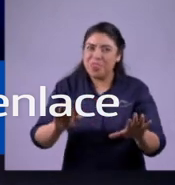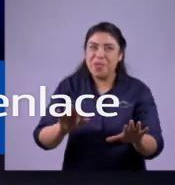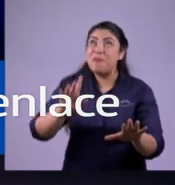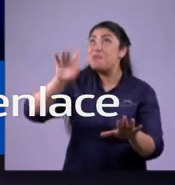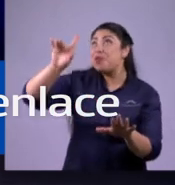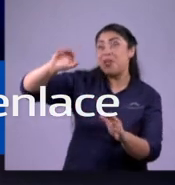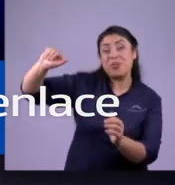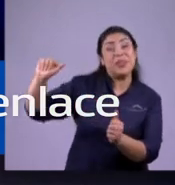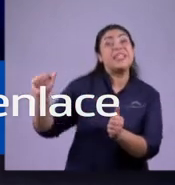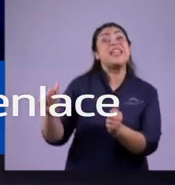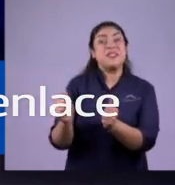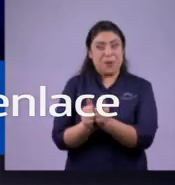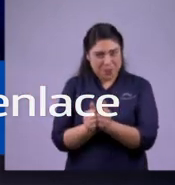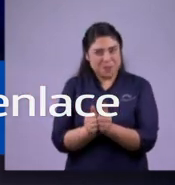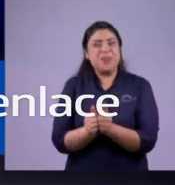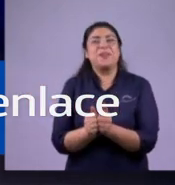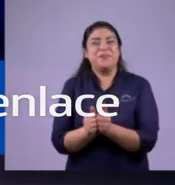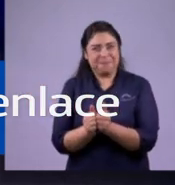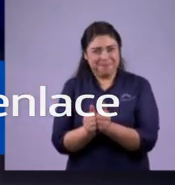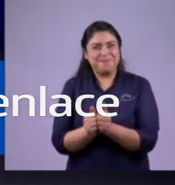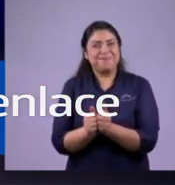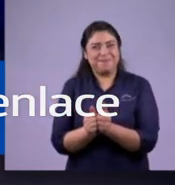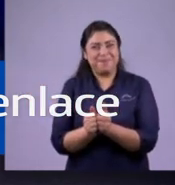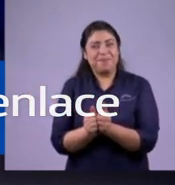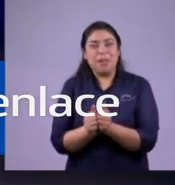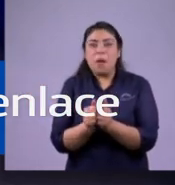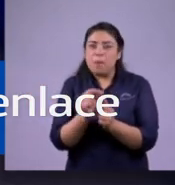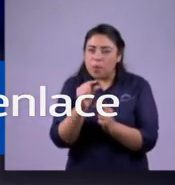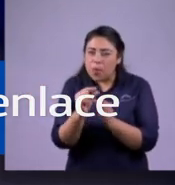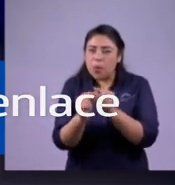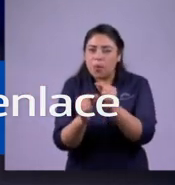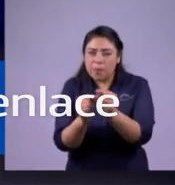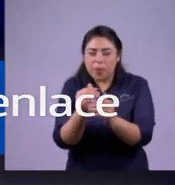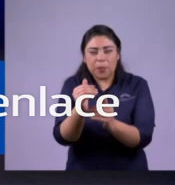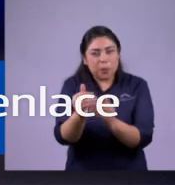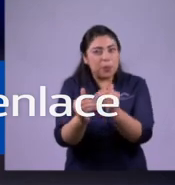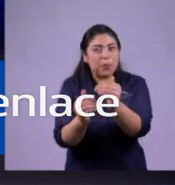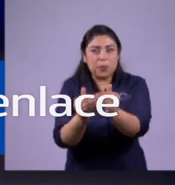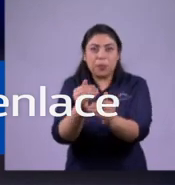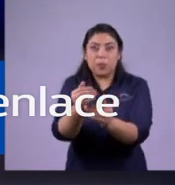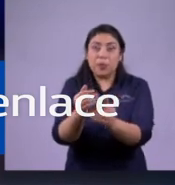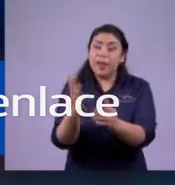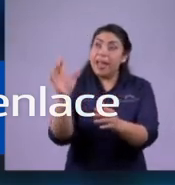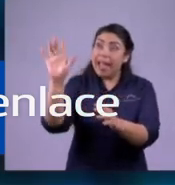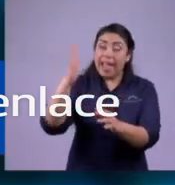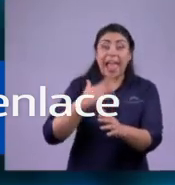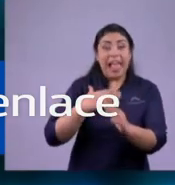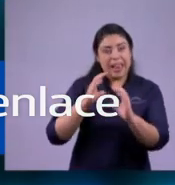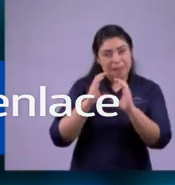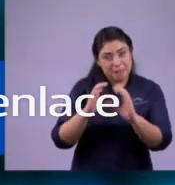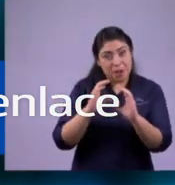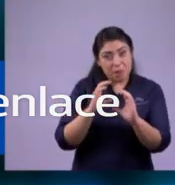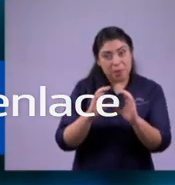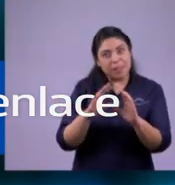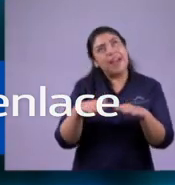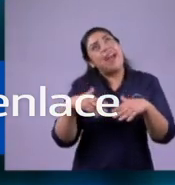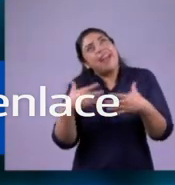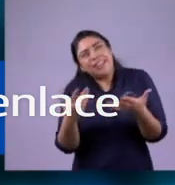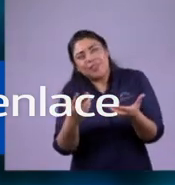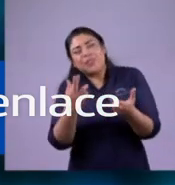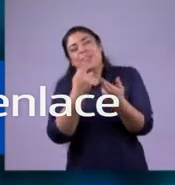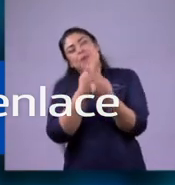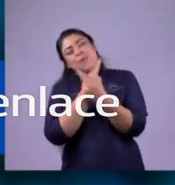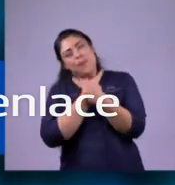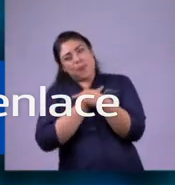conmigo de nuevo es progresivo cuando ya somos pastoreados porque descansamos porque confiamos en los guía